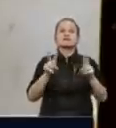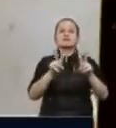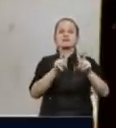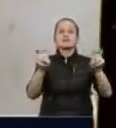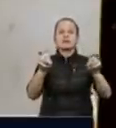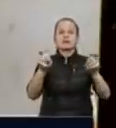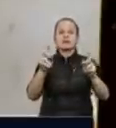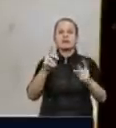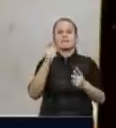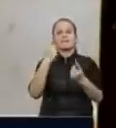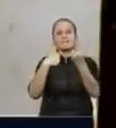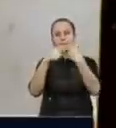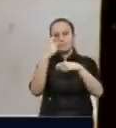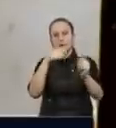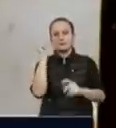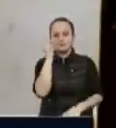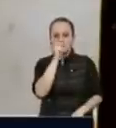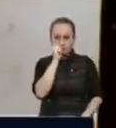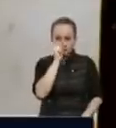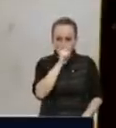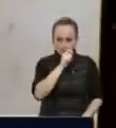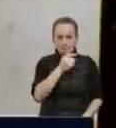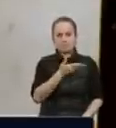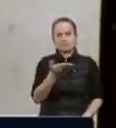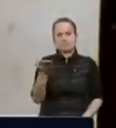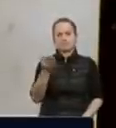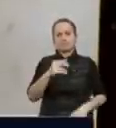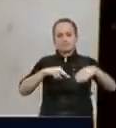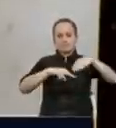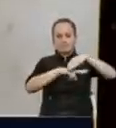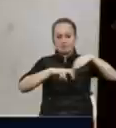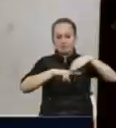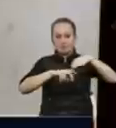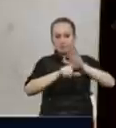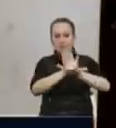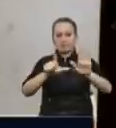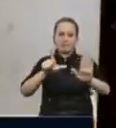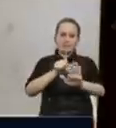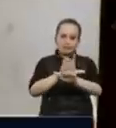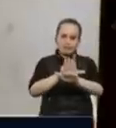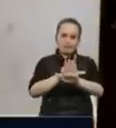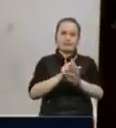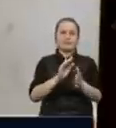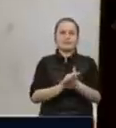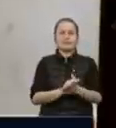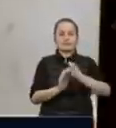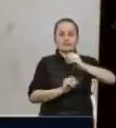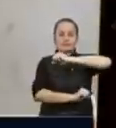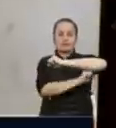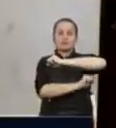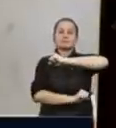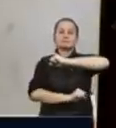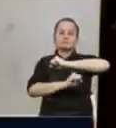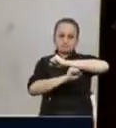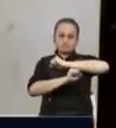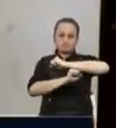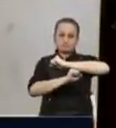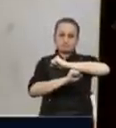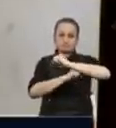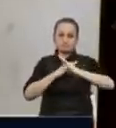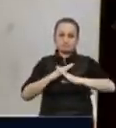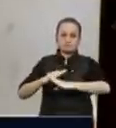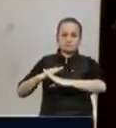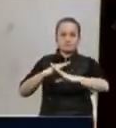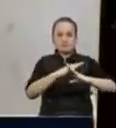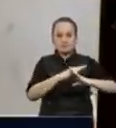del narcotráfico, de la minería ilegal, del fortalecimiento de la seguridad